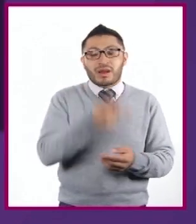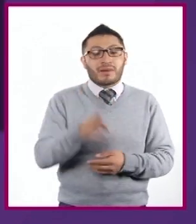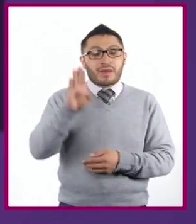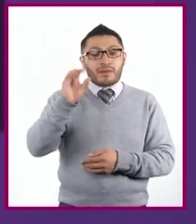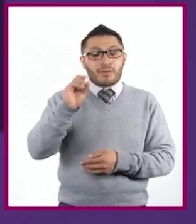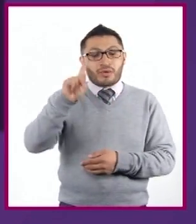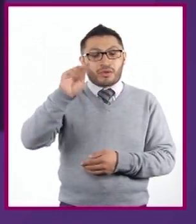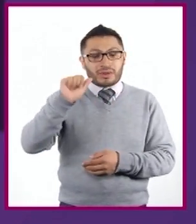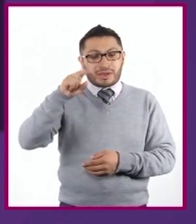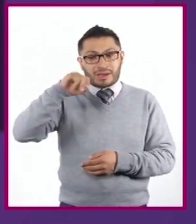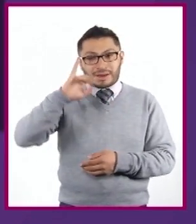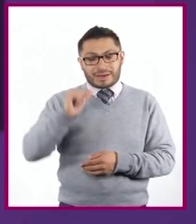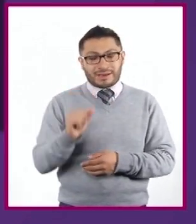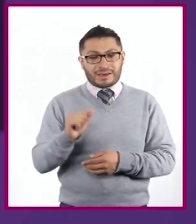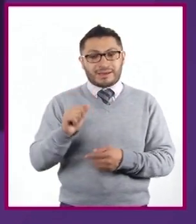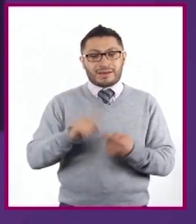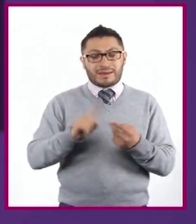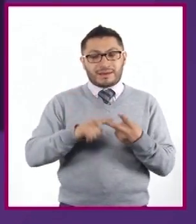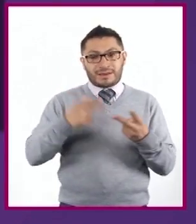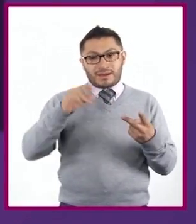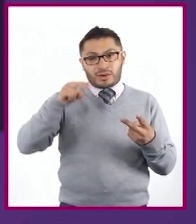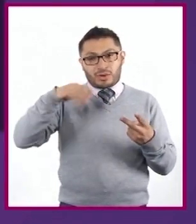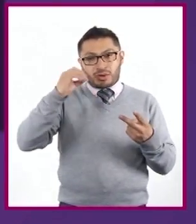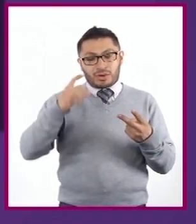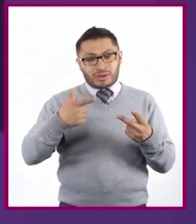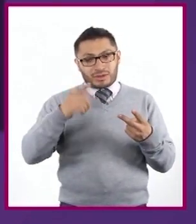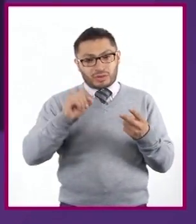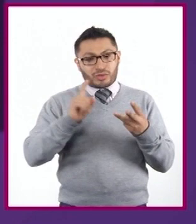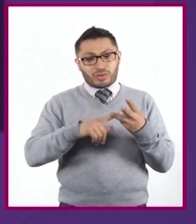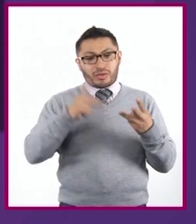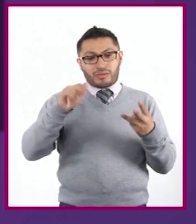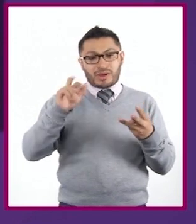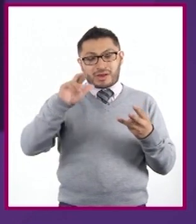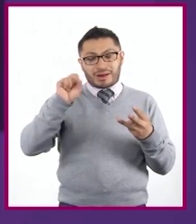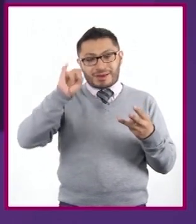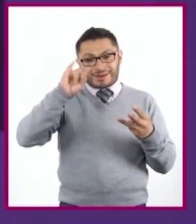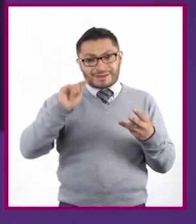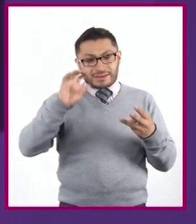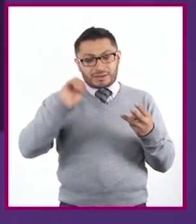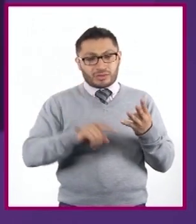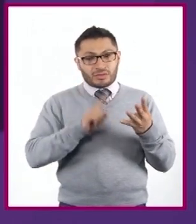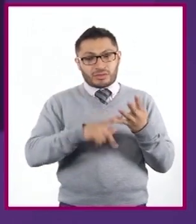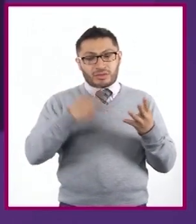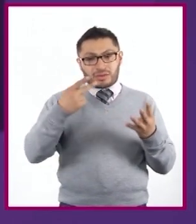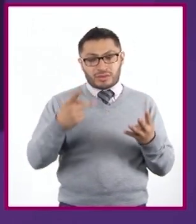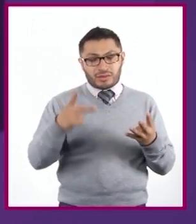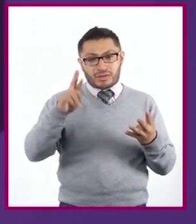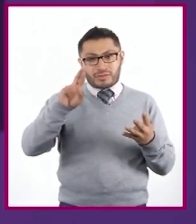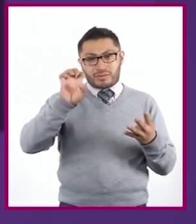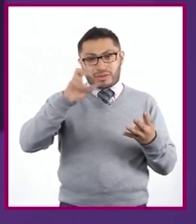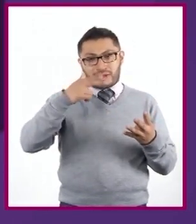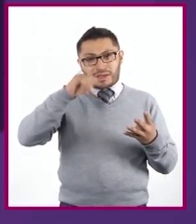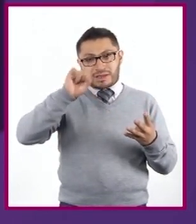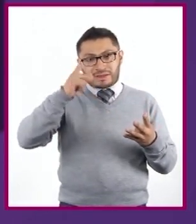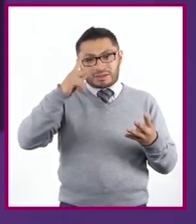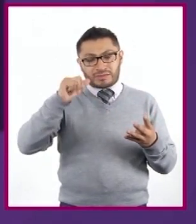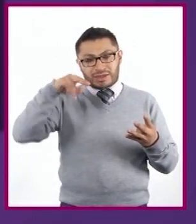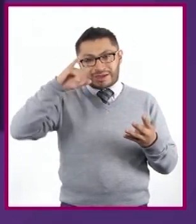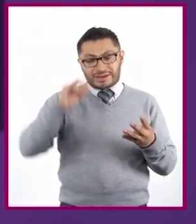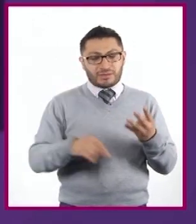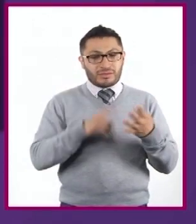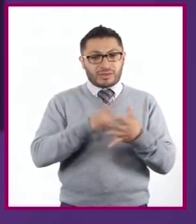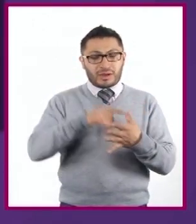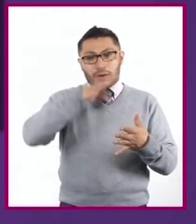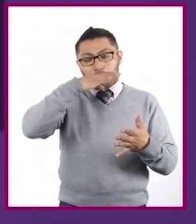hongo, parásito, prehispánico, maíz y milpa. Después hay que cocinar las palabras en